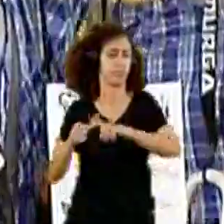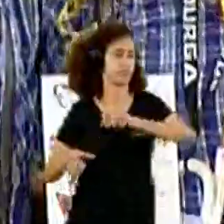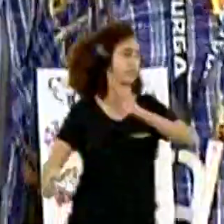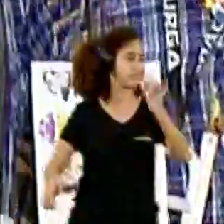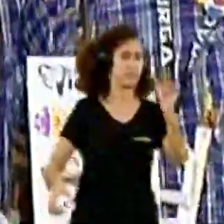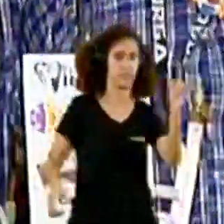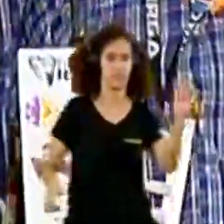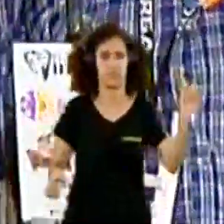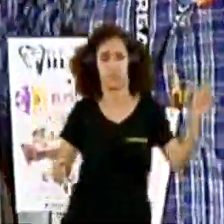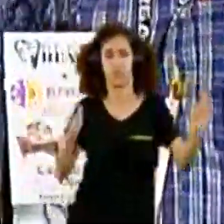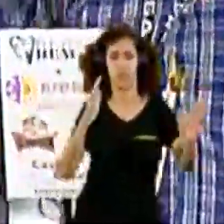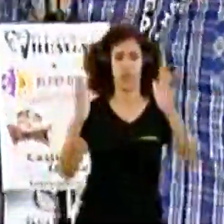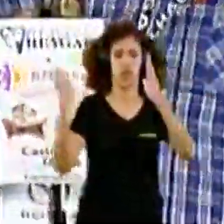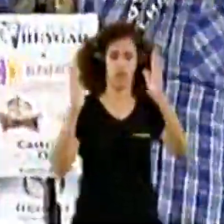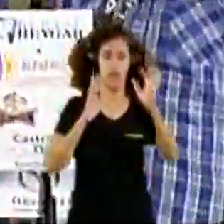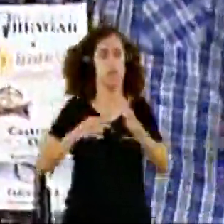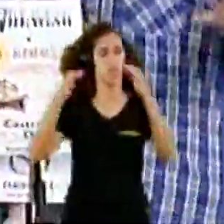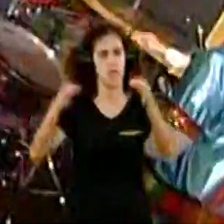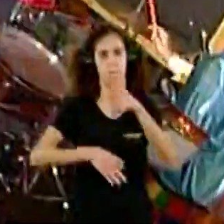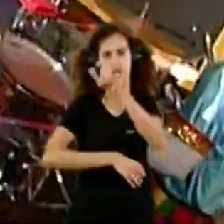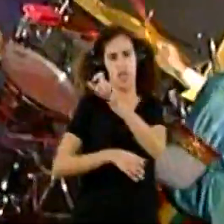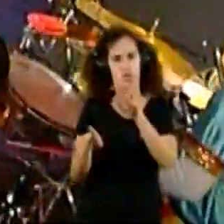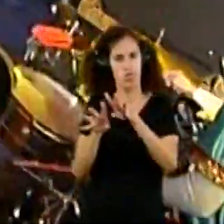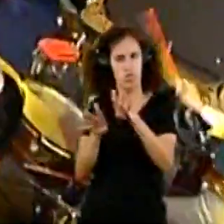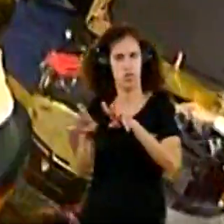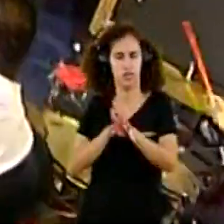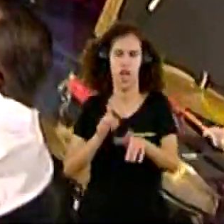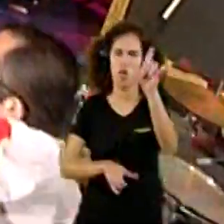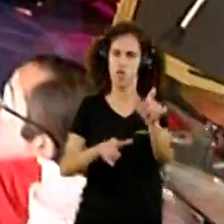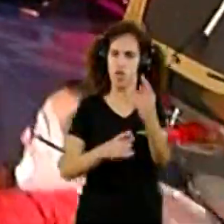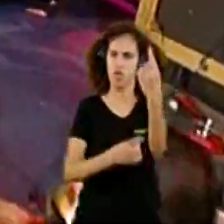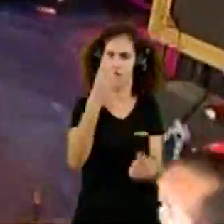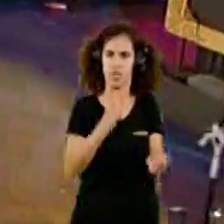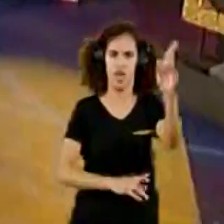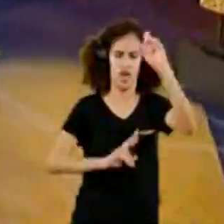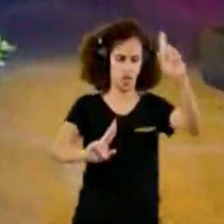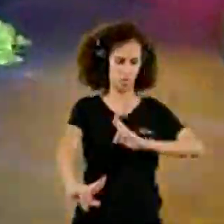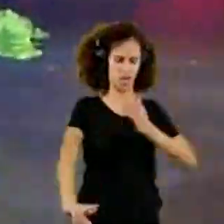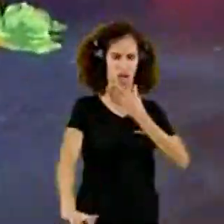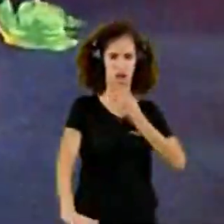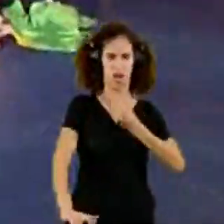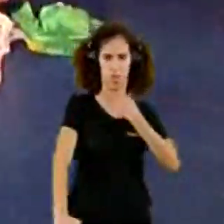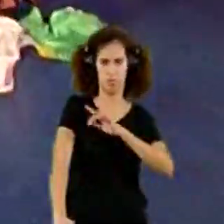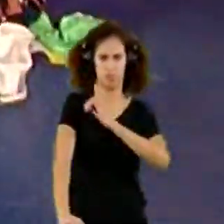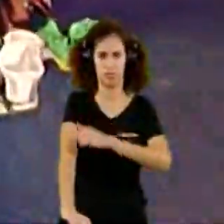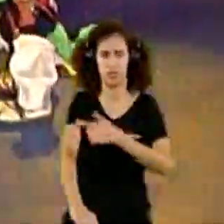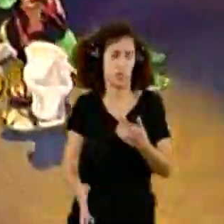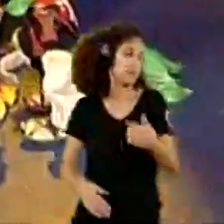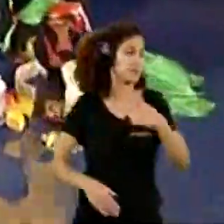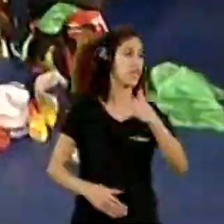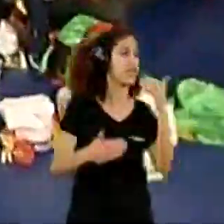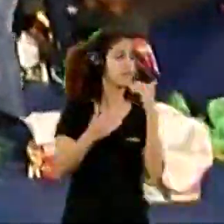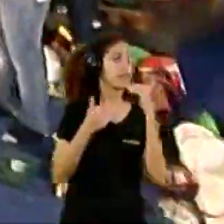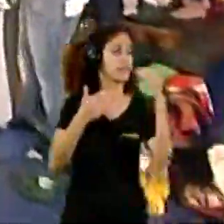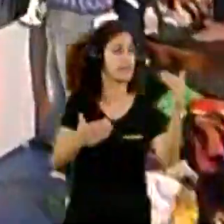Final de temporada una ofensa, alguno no respeta esta camiseta. Y a eso doy las gracias